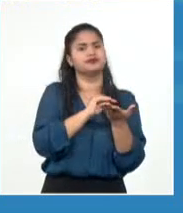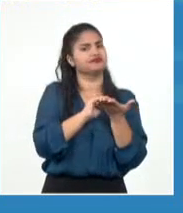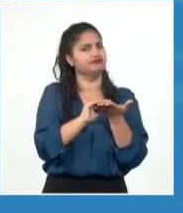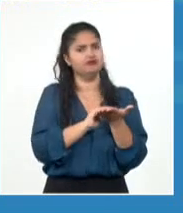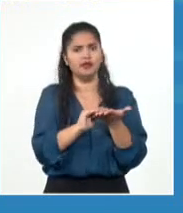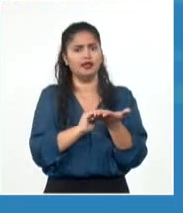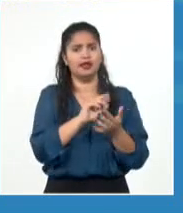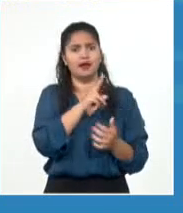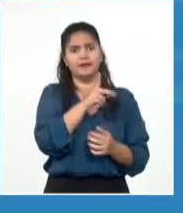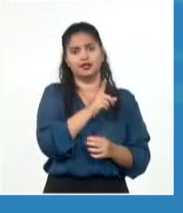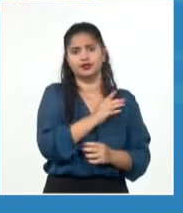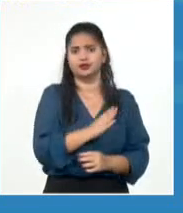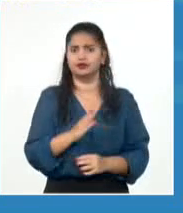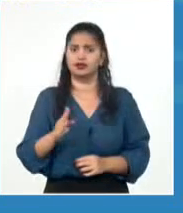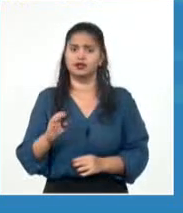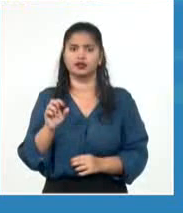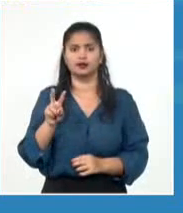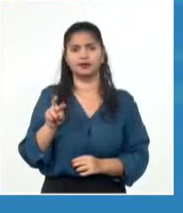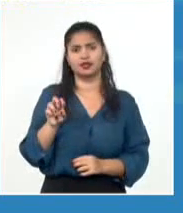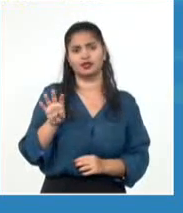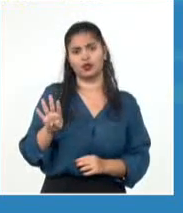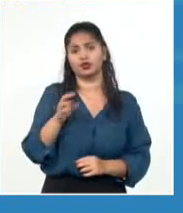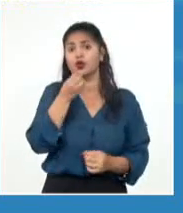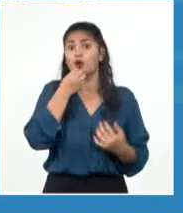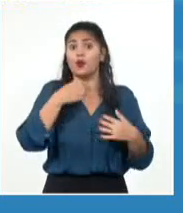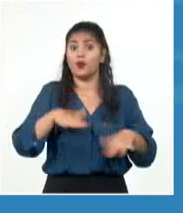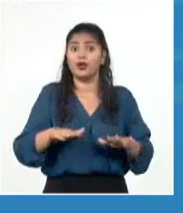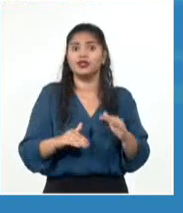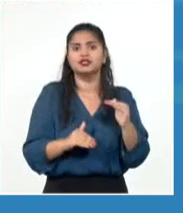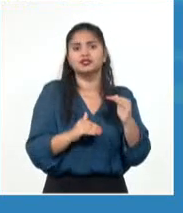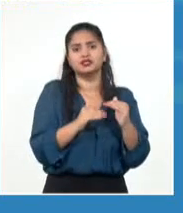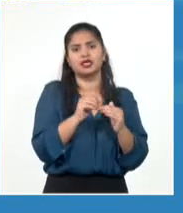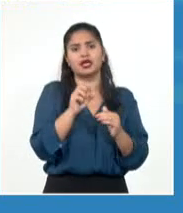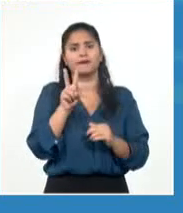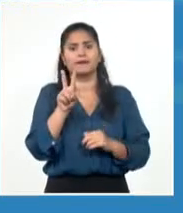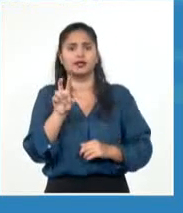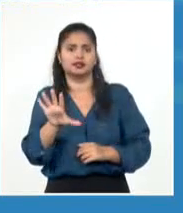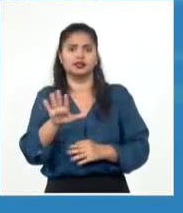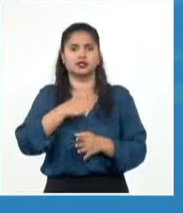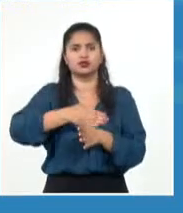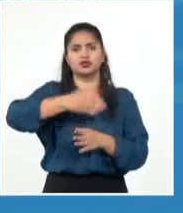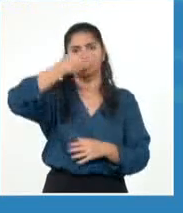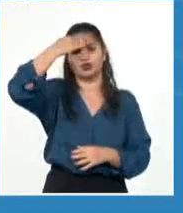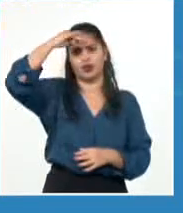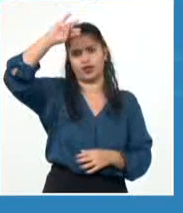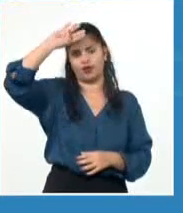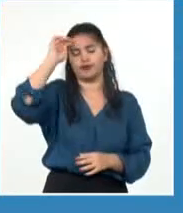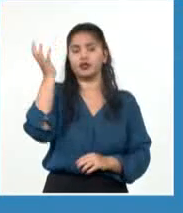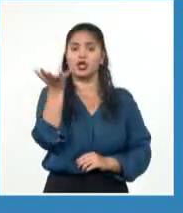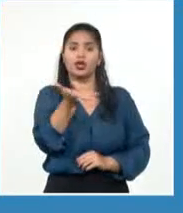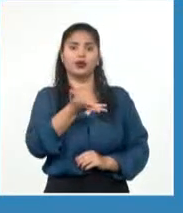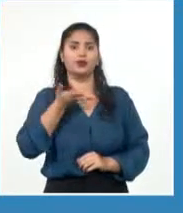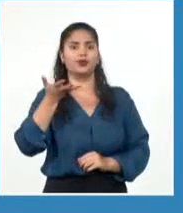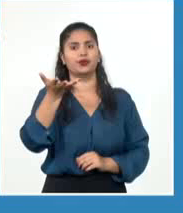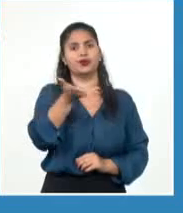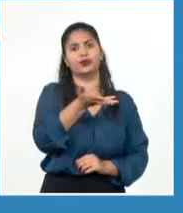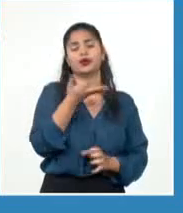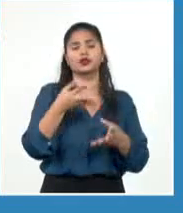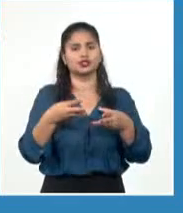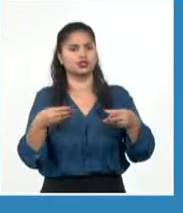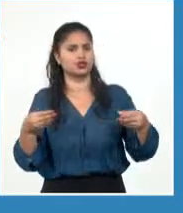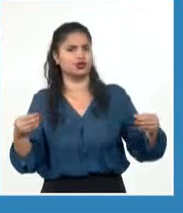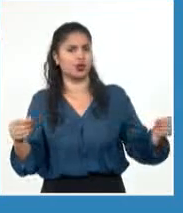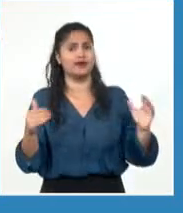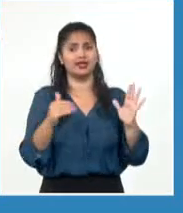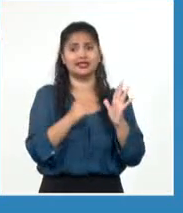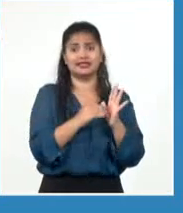entre 21 y 24 grados Celsius, 25 grados Celsius en Santiago de Cuba. Los vientos serán variables débiles y en la tarde, con el paso del